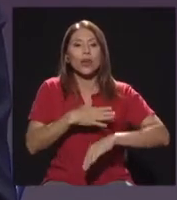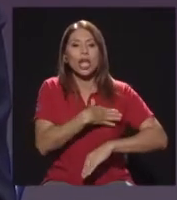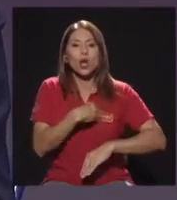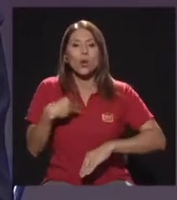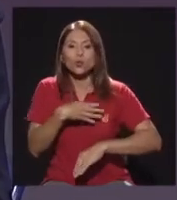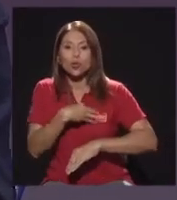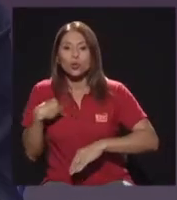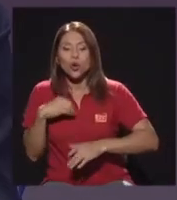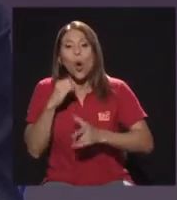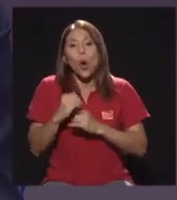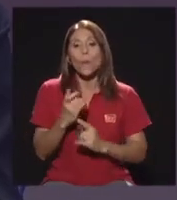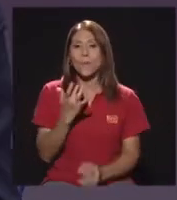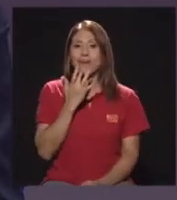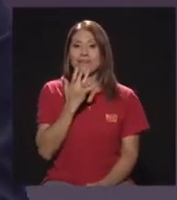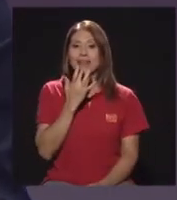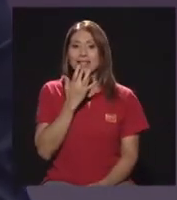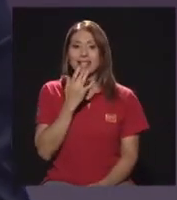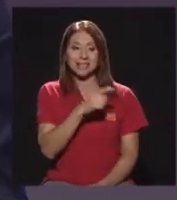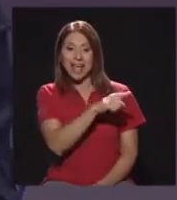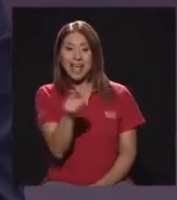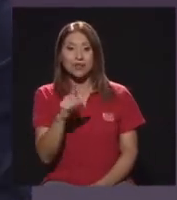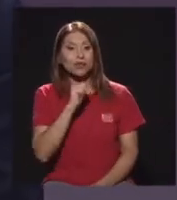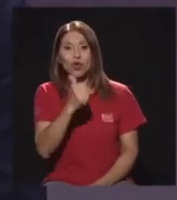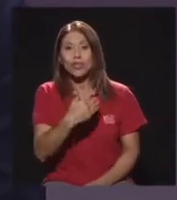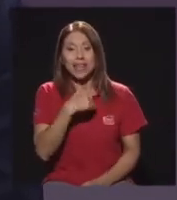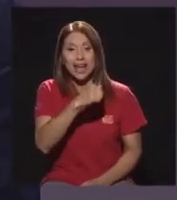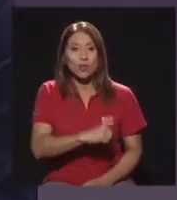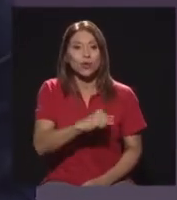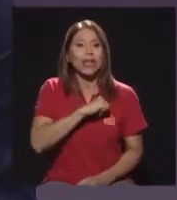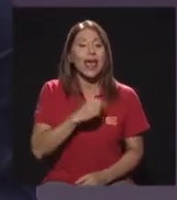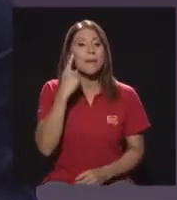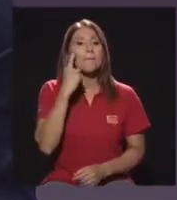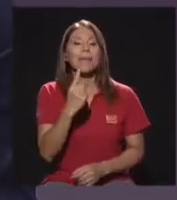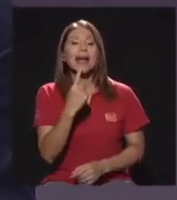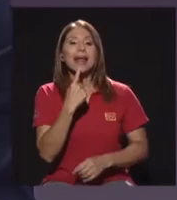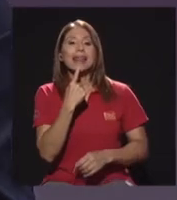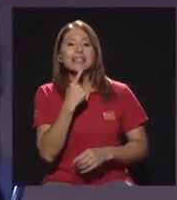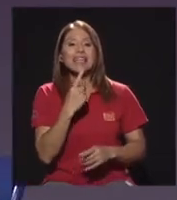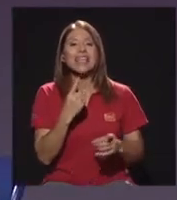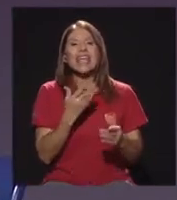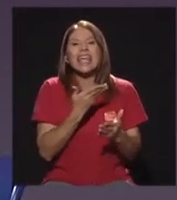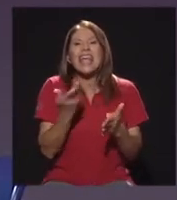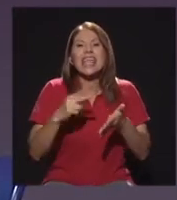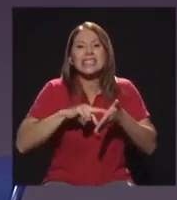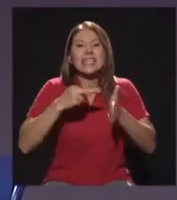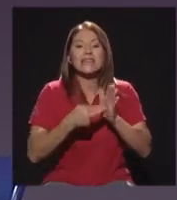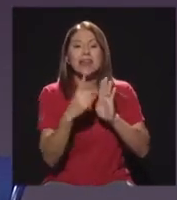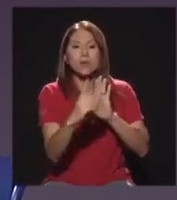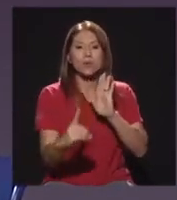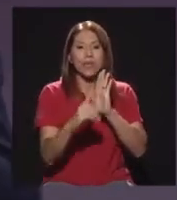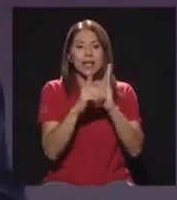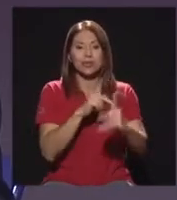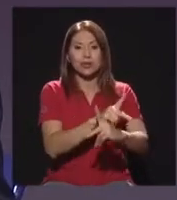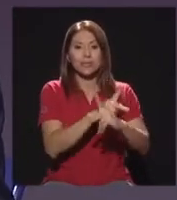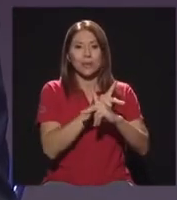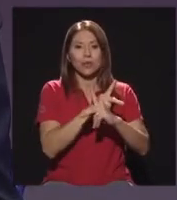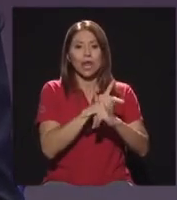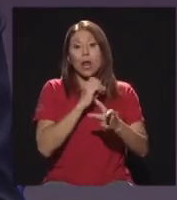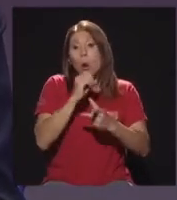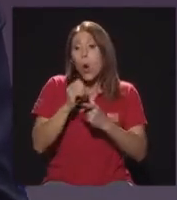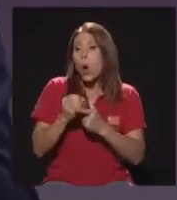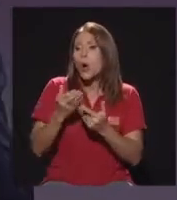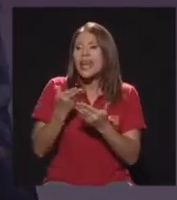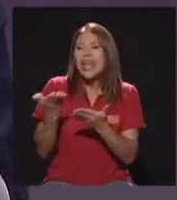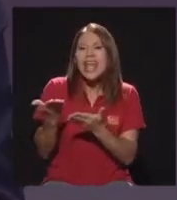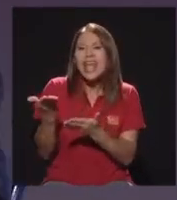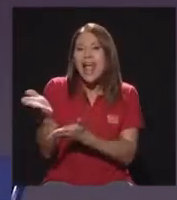son no tienen la autoridad para determinar qué es un derecho que se va a proteger y cuál es algo que no se reconoce